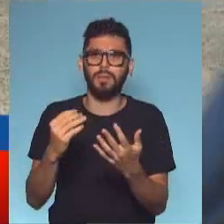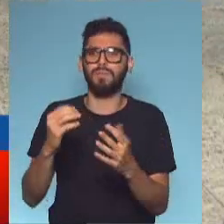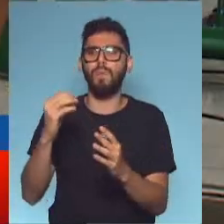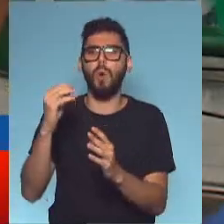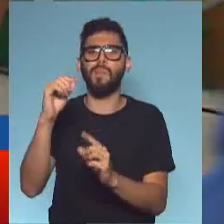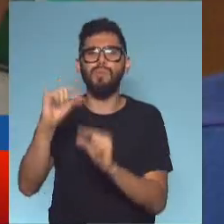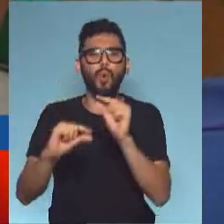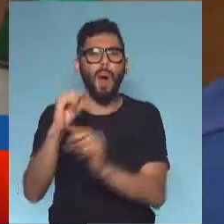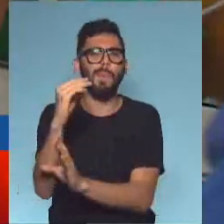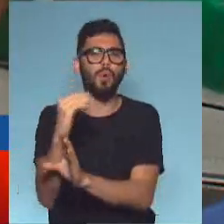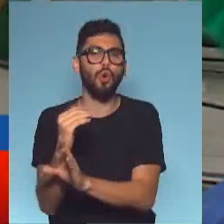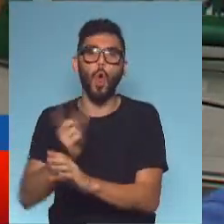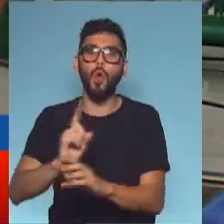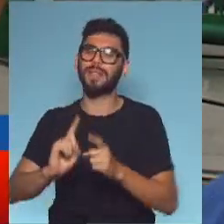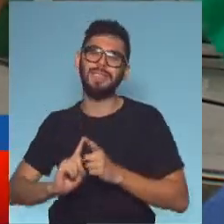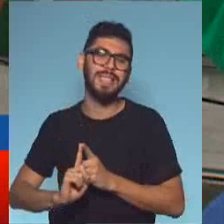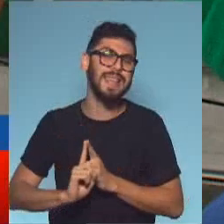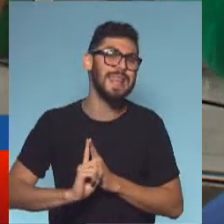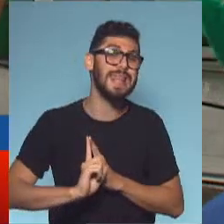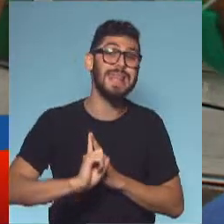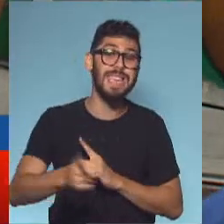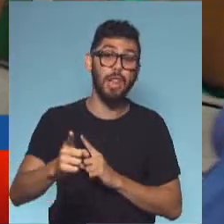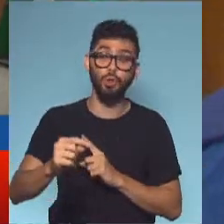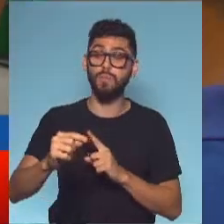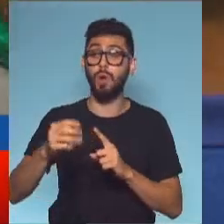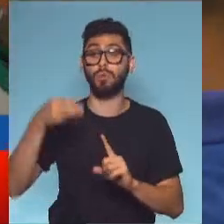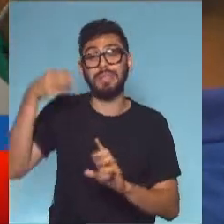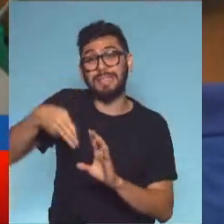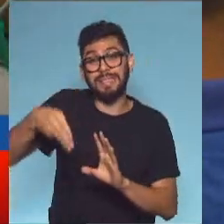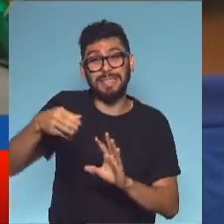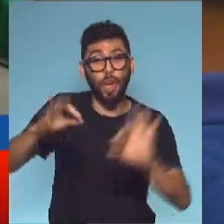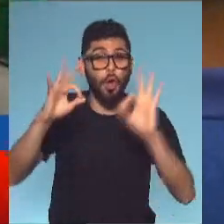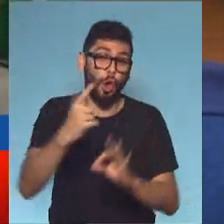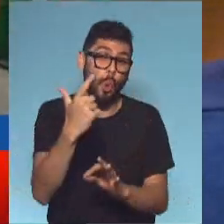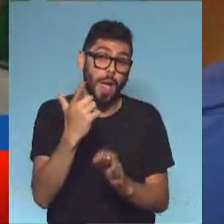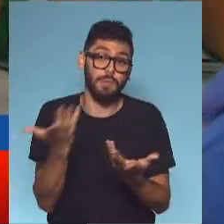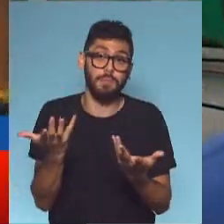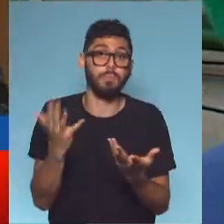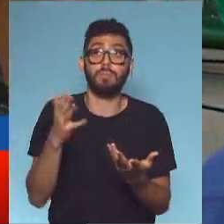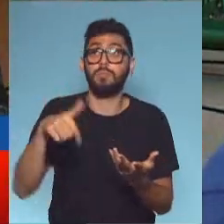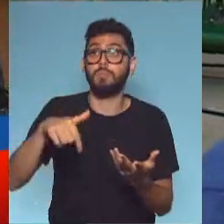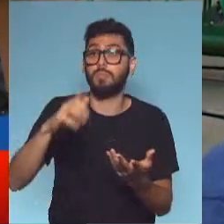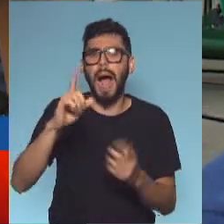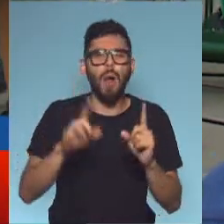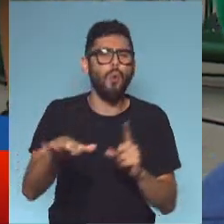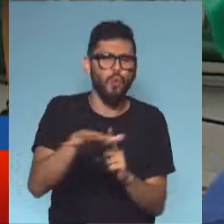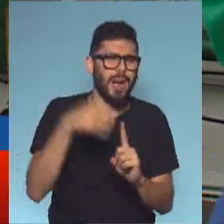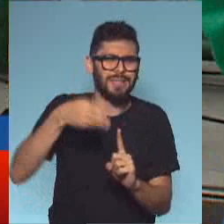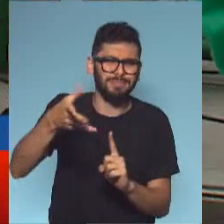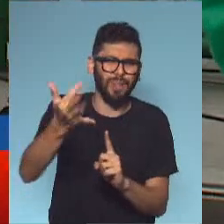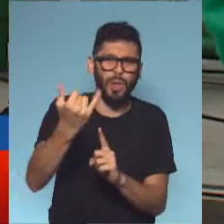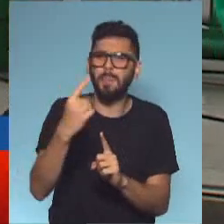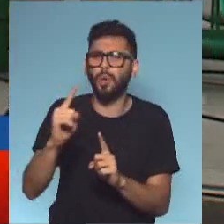No necesariamente hay que pasar de la presencialidad total, que no existe en ningún distrito, hoy tenés más o menos partido, pasar